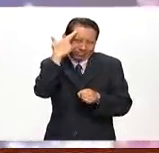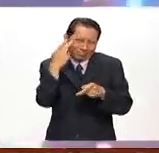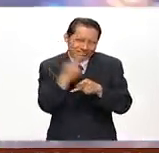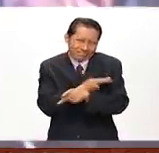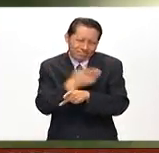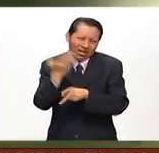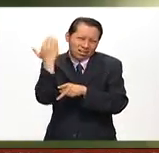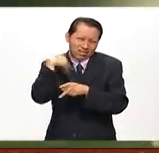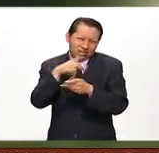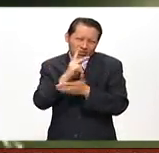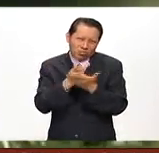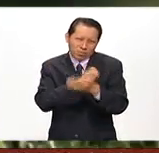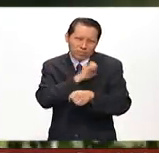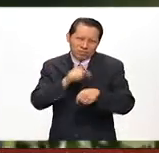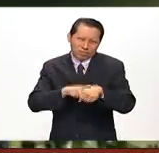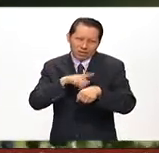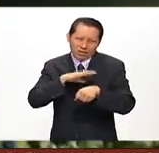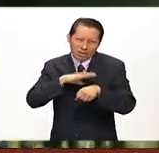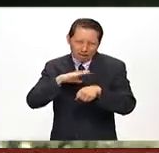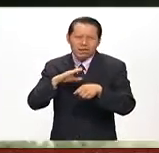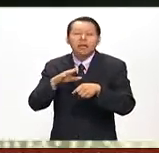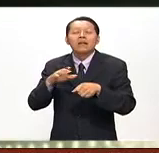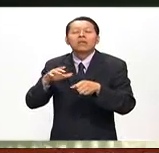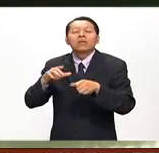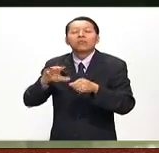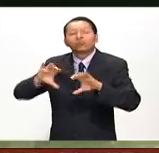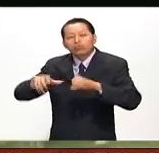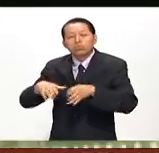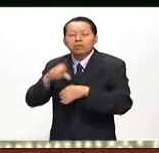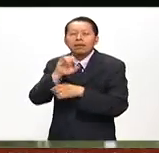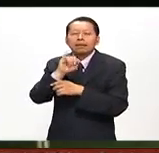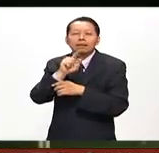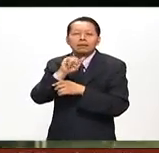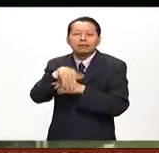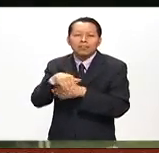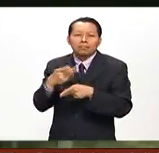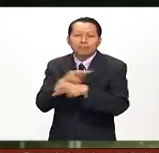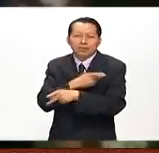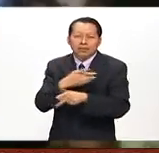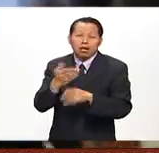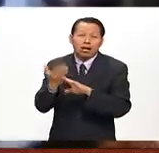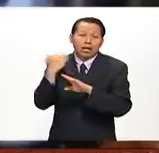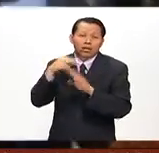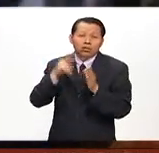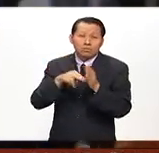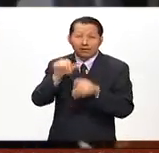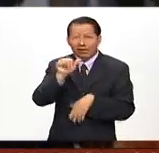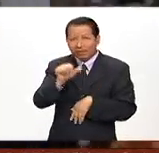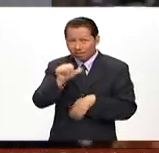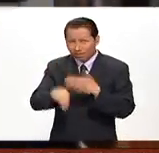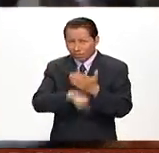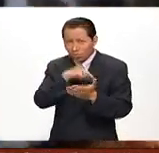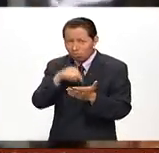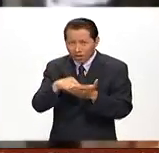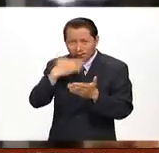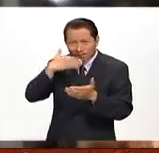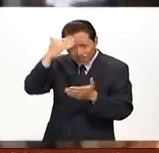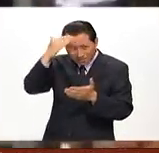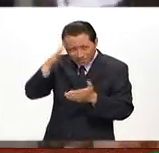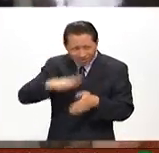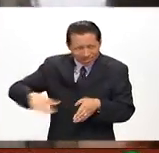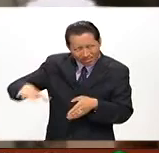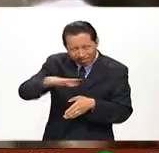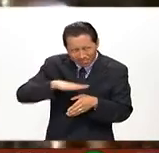programa especial del Estado Islámico hablábamos justamente de la reconfiguración en 2016 de la zona del Medio Oriente